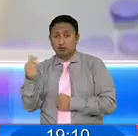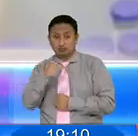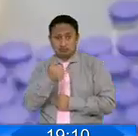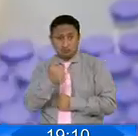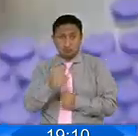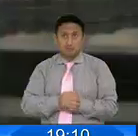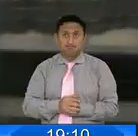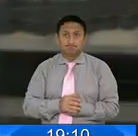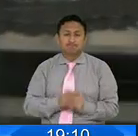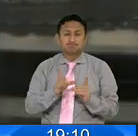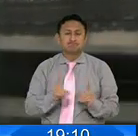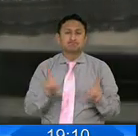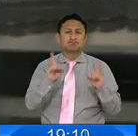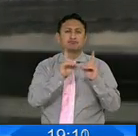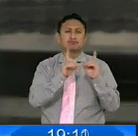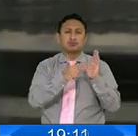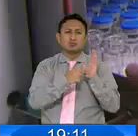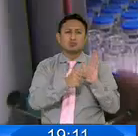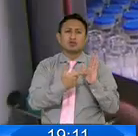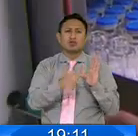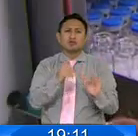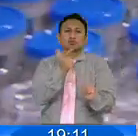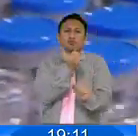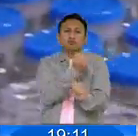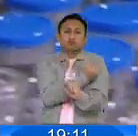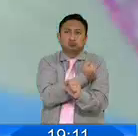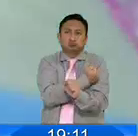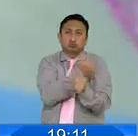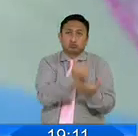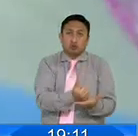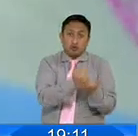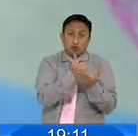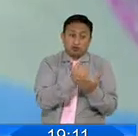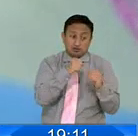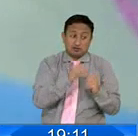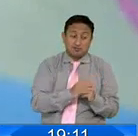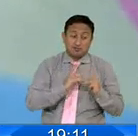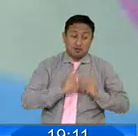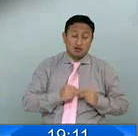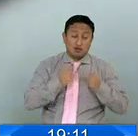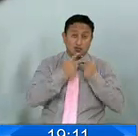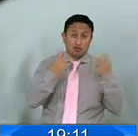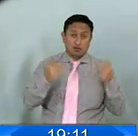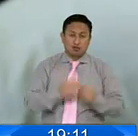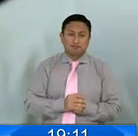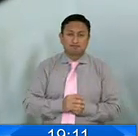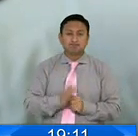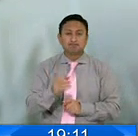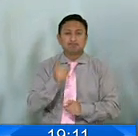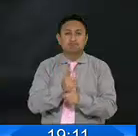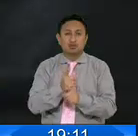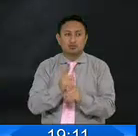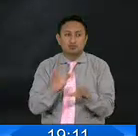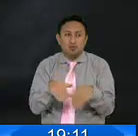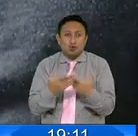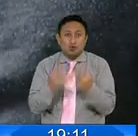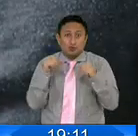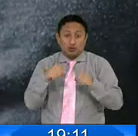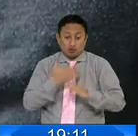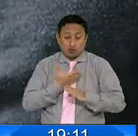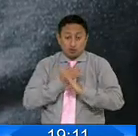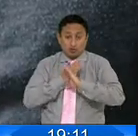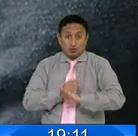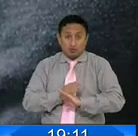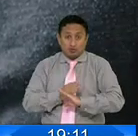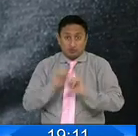general, añade el experto que las vacunas son el principal invento que se ha alcanzado en la salud pública. Por lo tanto, la única manera de lograr inmunidad colectiva,